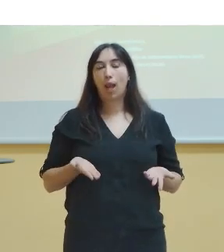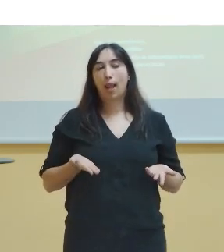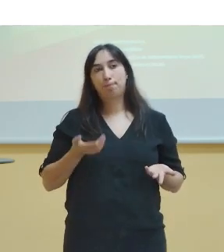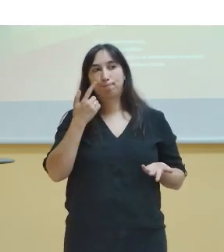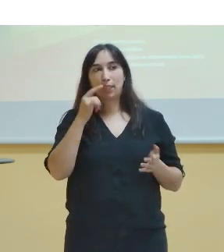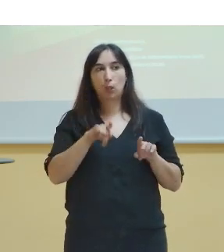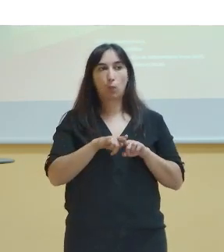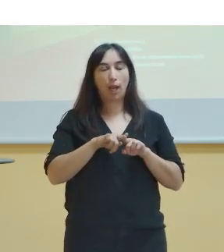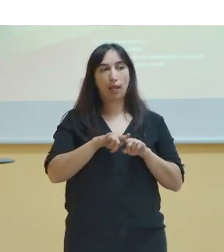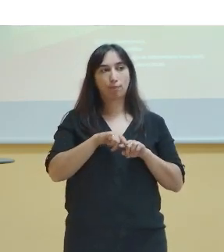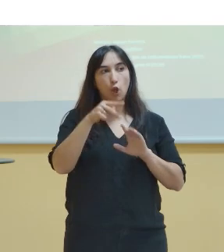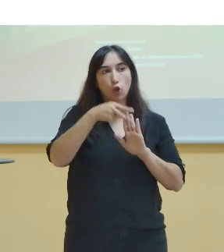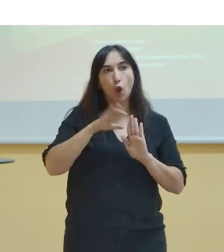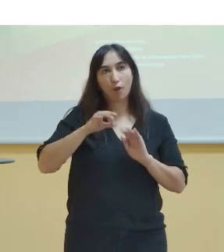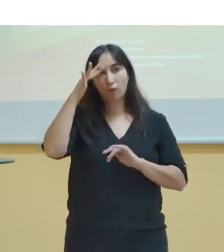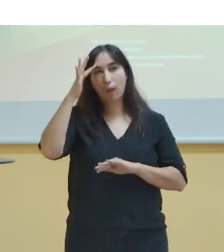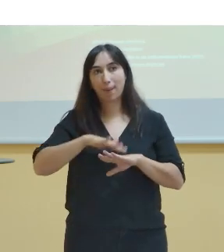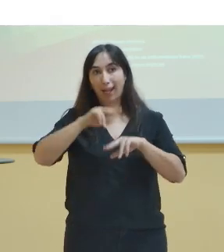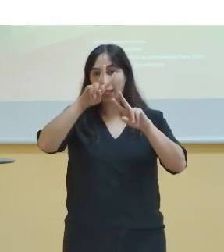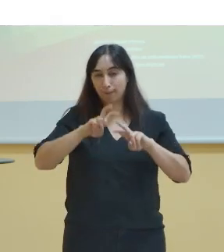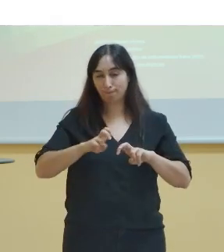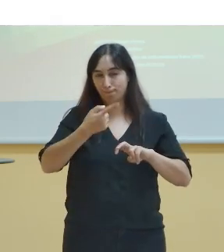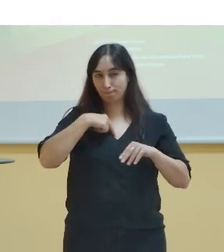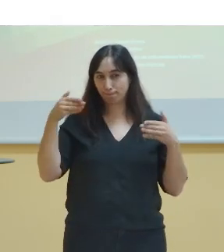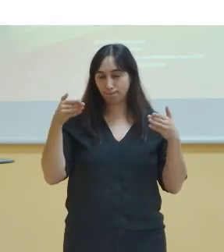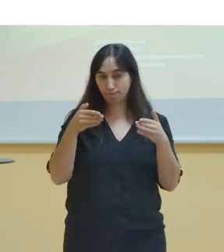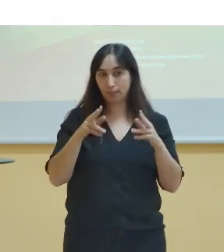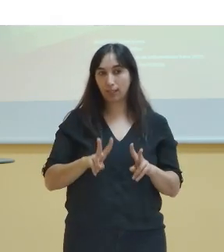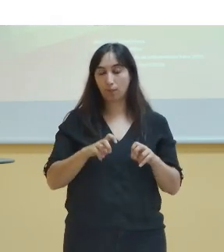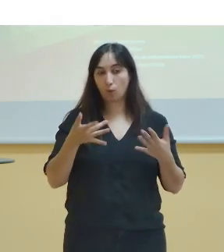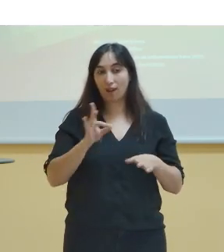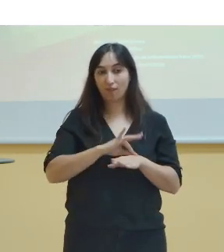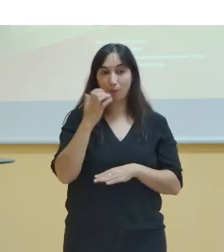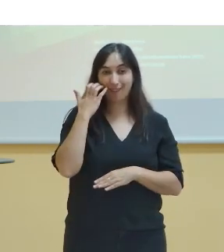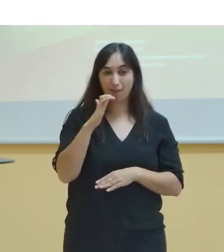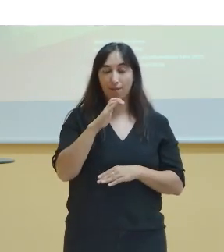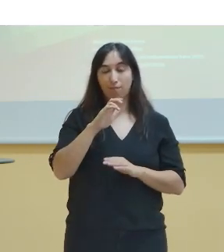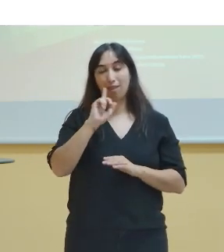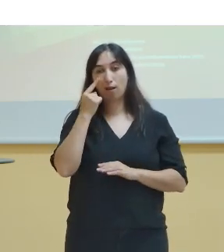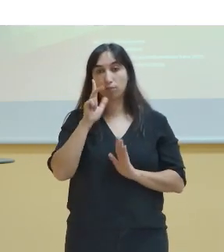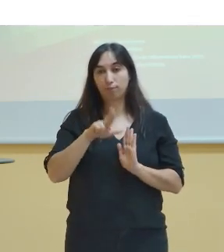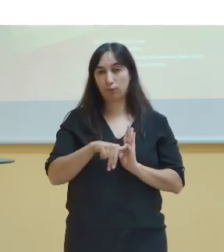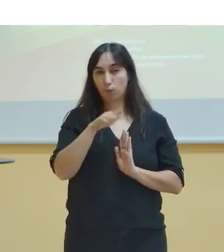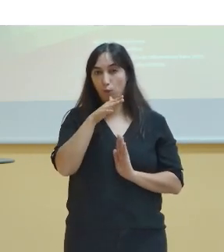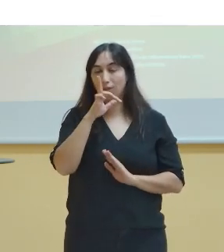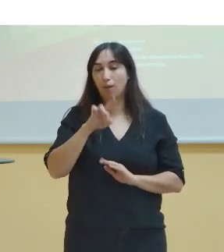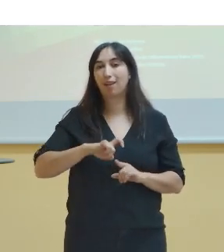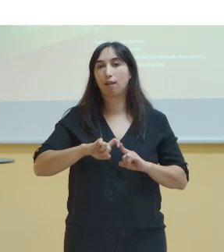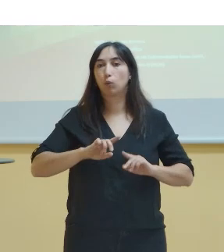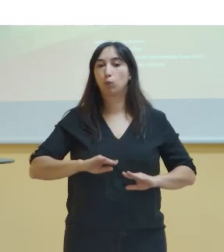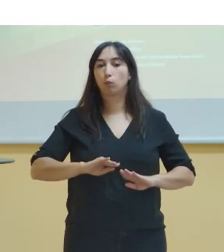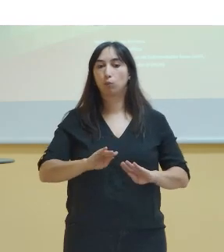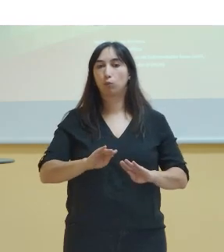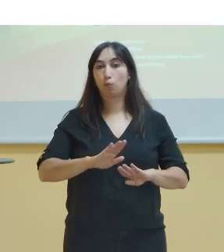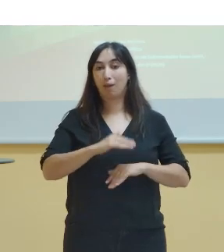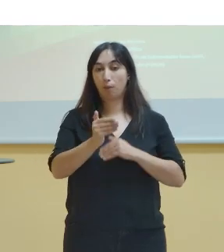la filosofía de esta investigación en la que nos hemos centrado sobre el retraso diagnóstico de las enfermedades raras y cuáles son las características